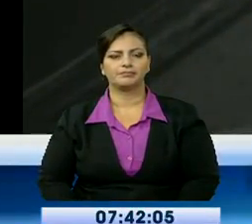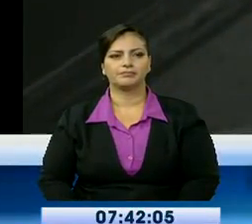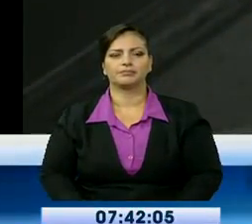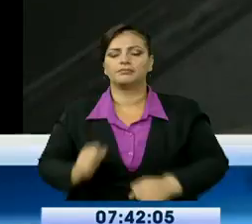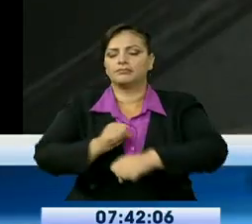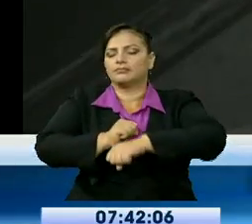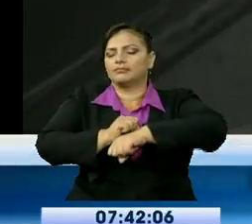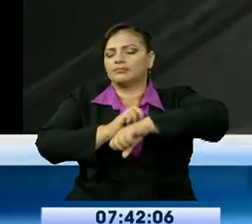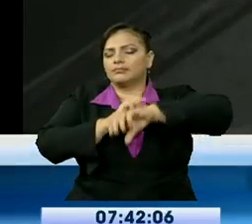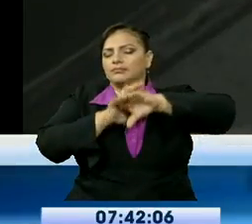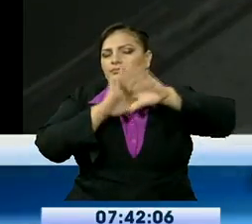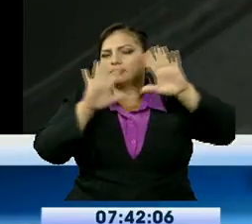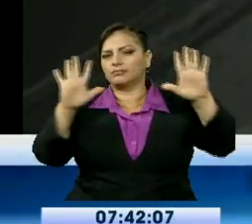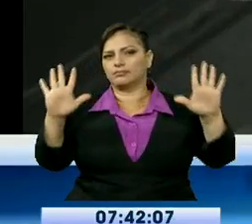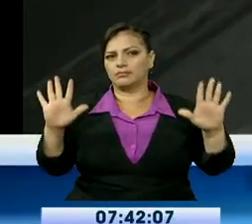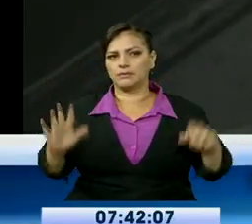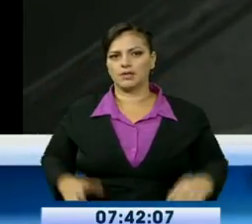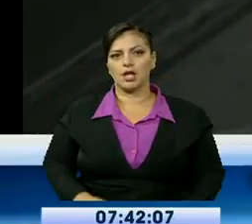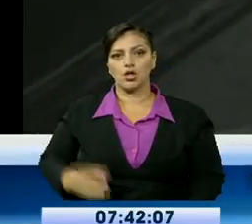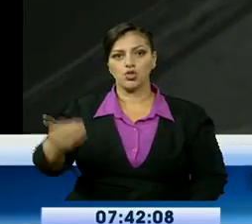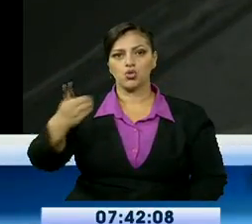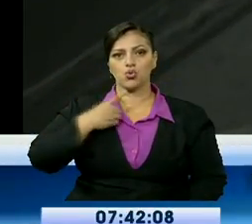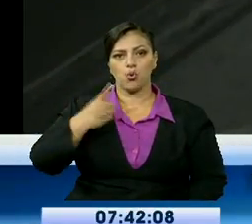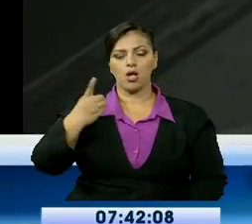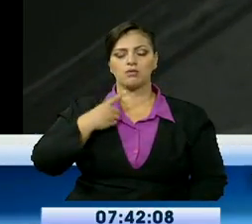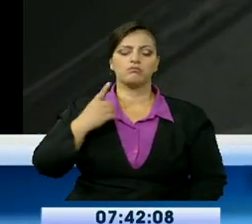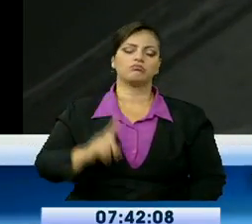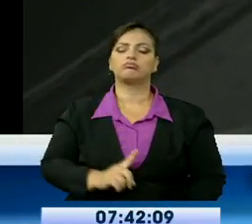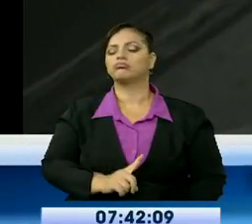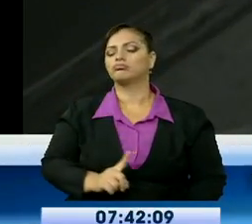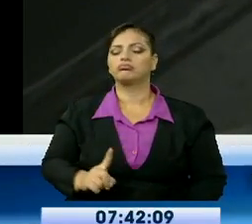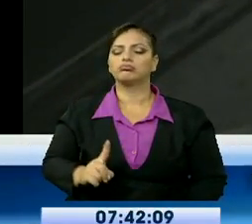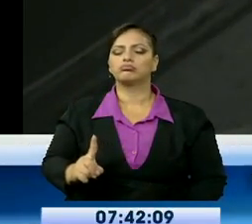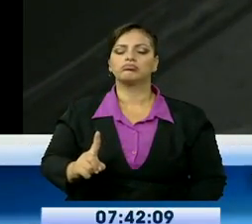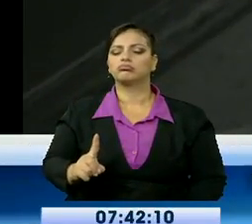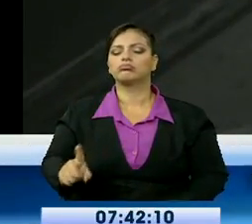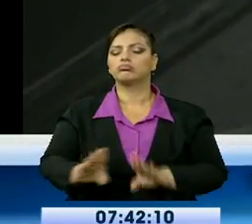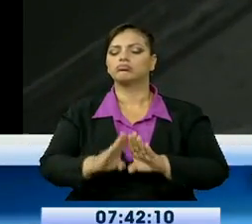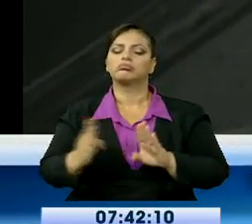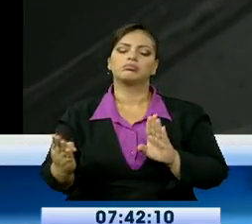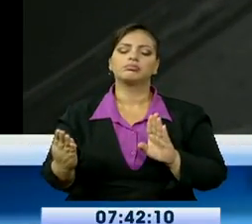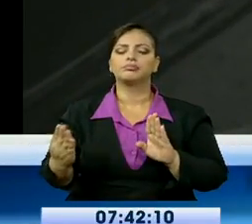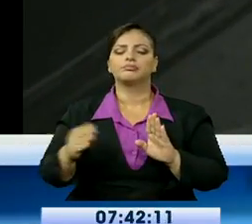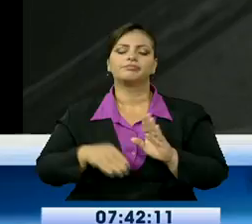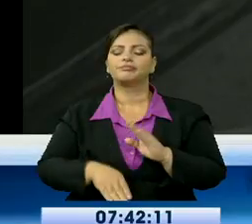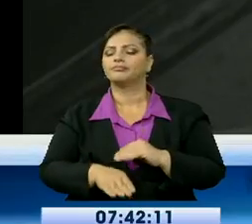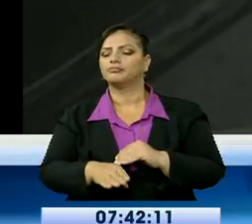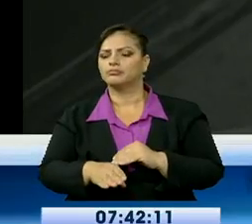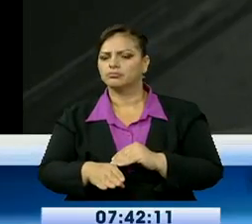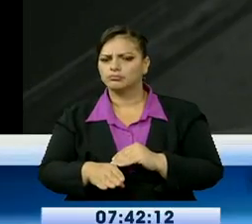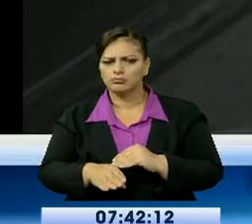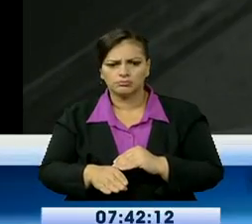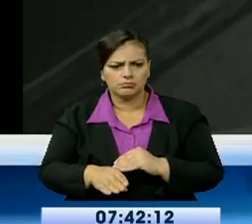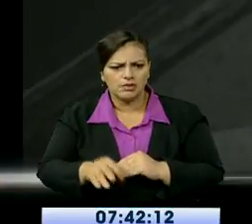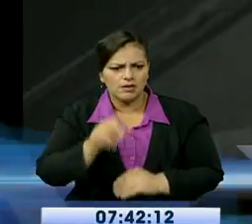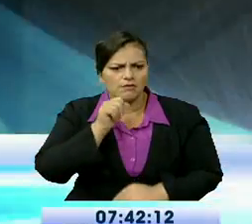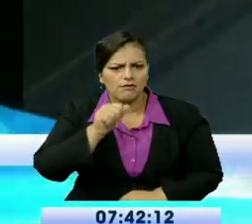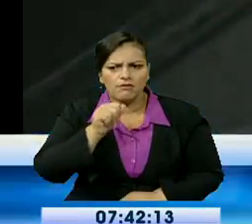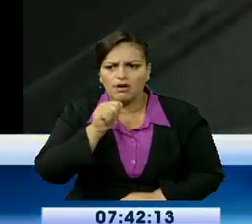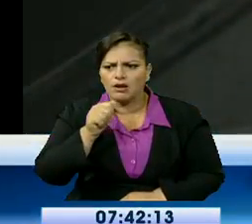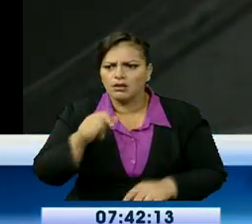establecimiento se percataron del faltante y dieron aviso a la policía. Al revisar las cámaras, lo percatamos de